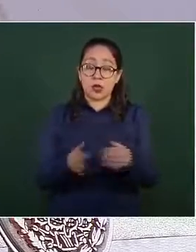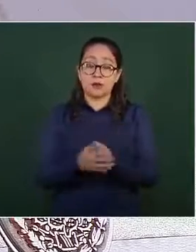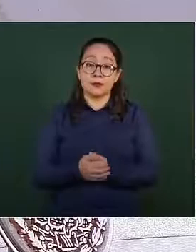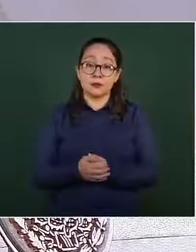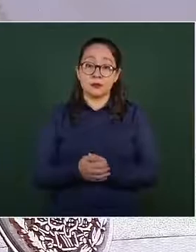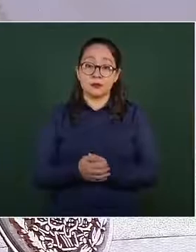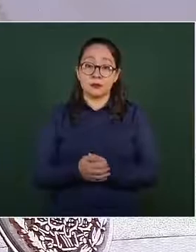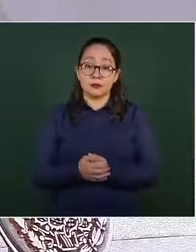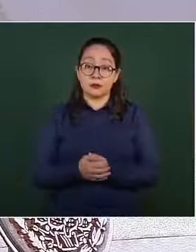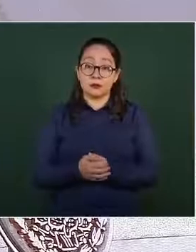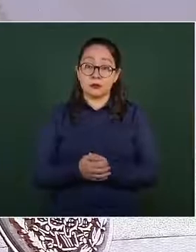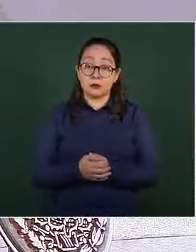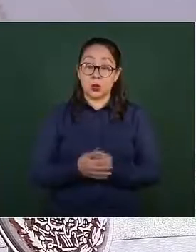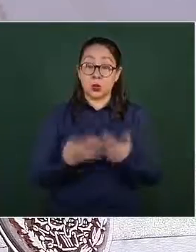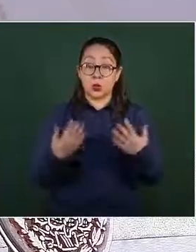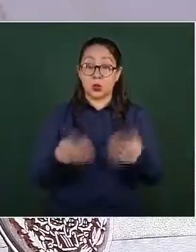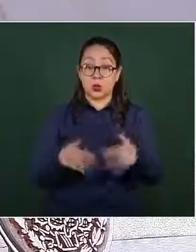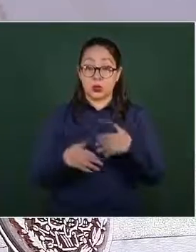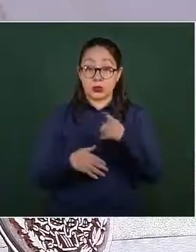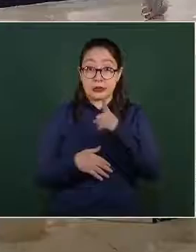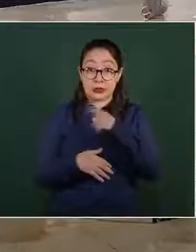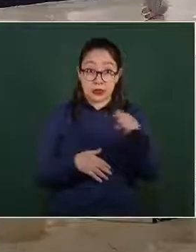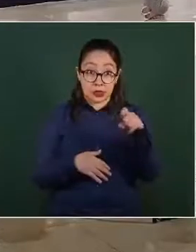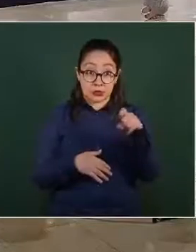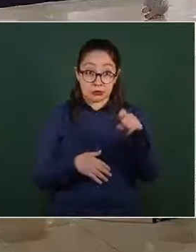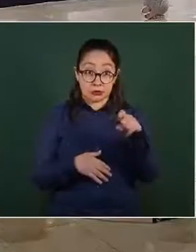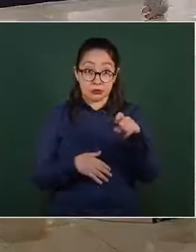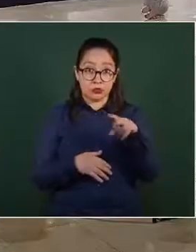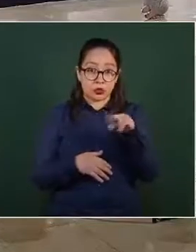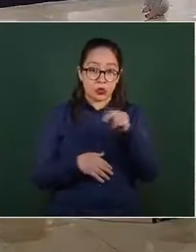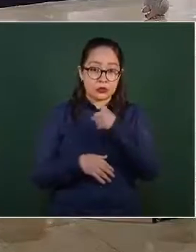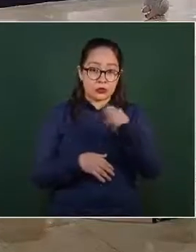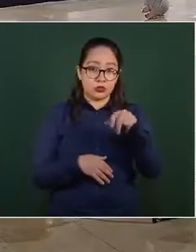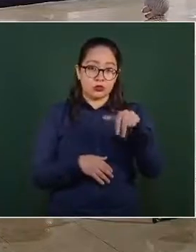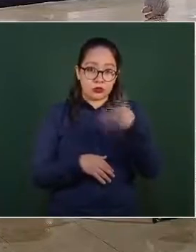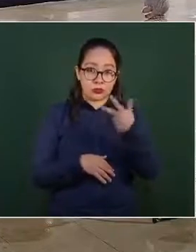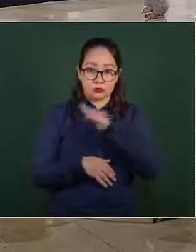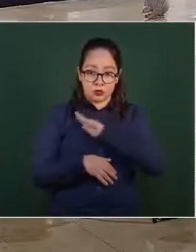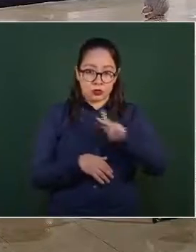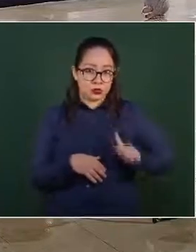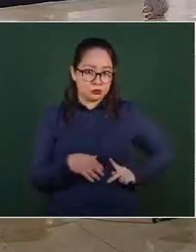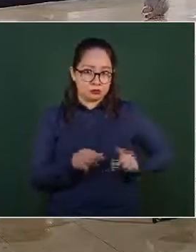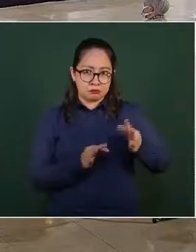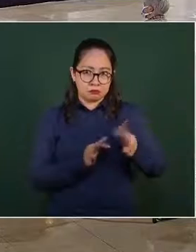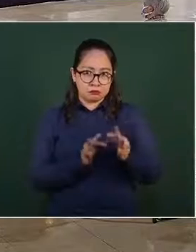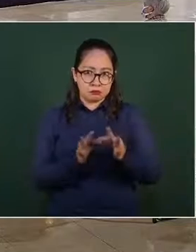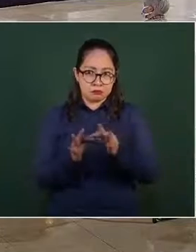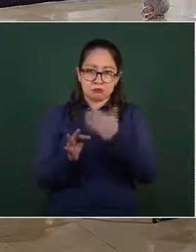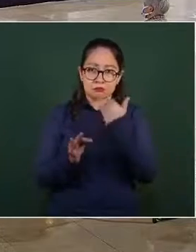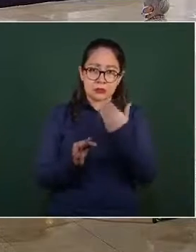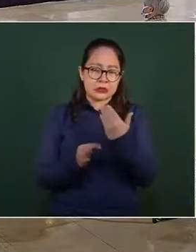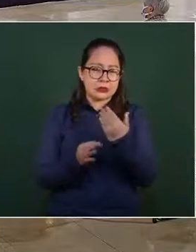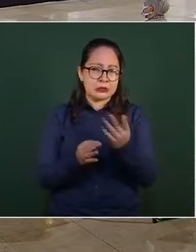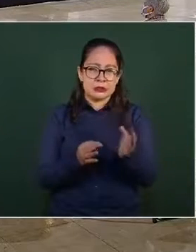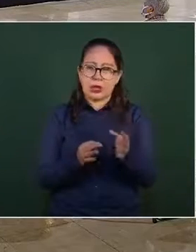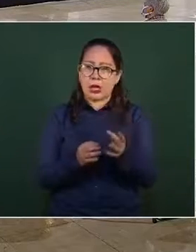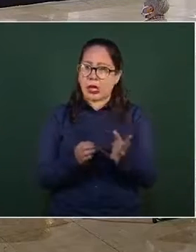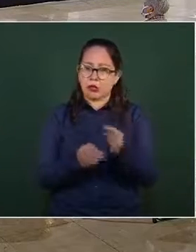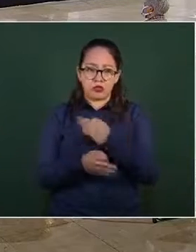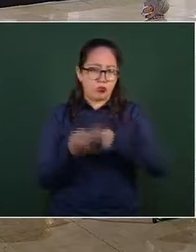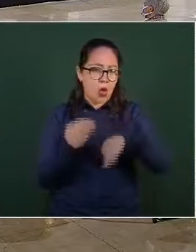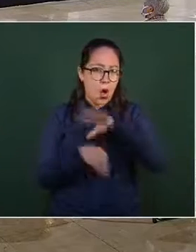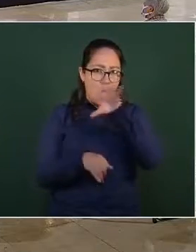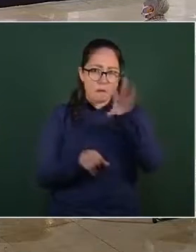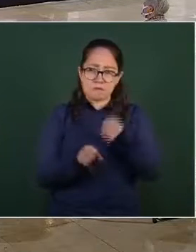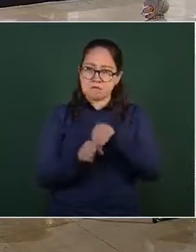100, se aventaron 113, lo cual agradecemos, se concluyeron bien al 100%, y por nuestra